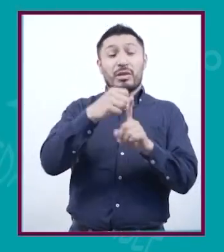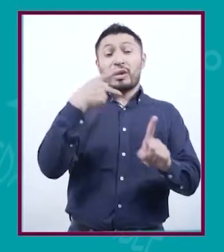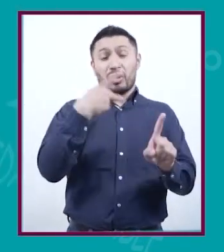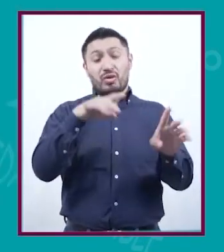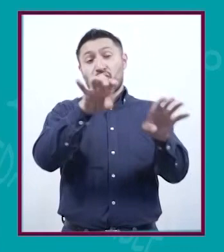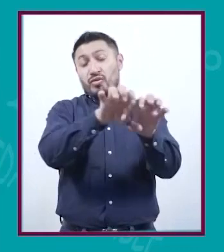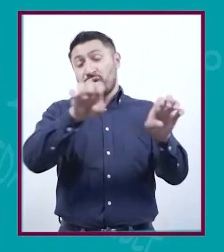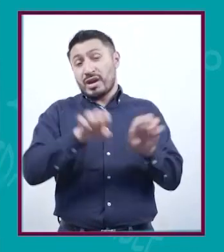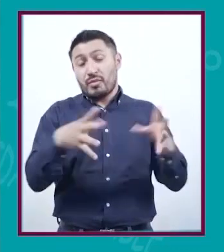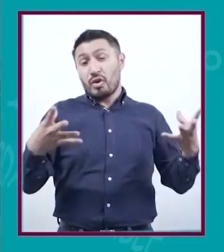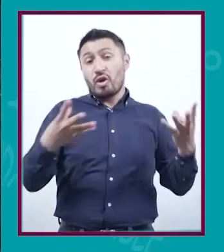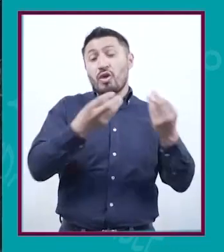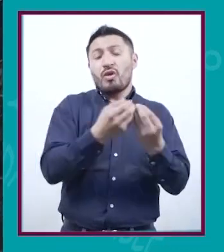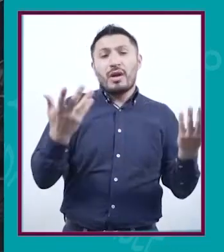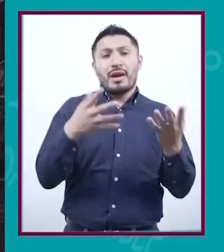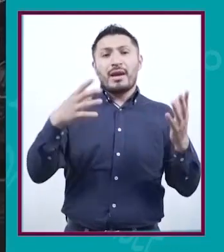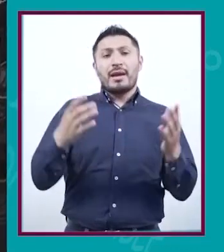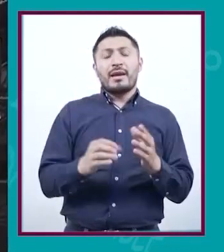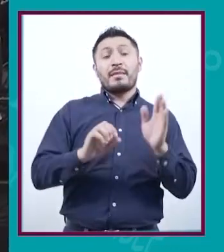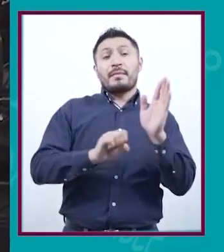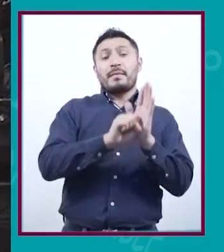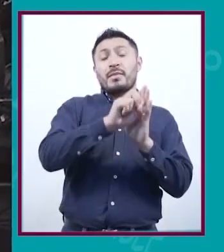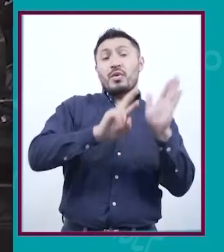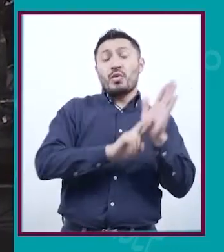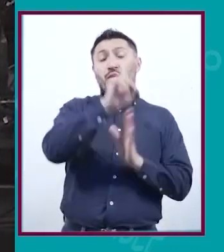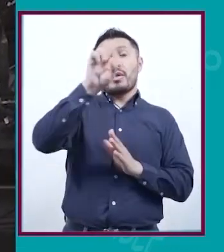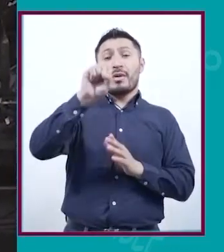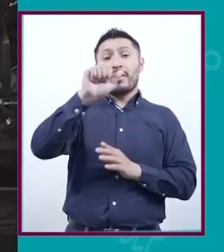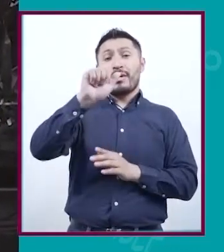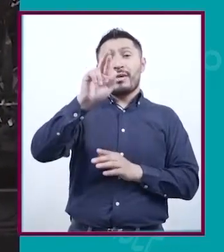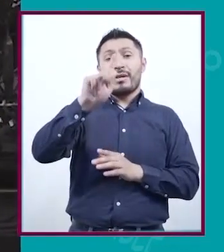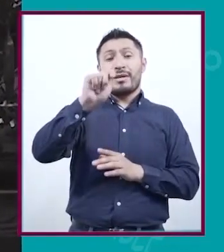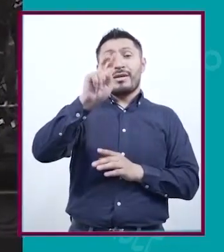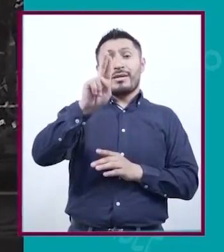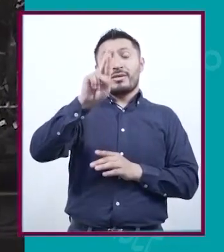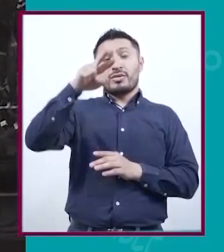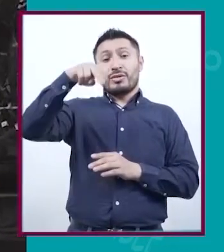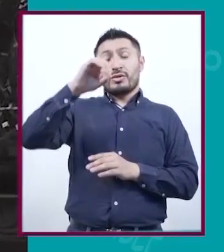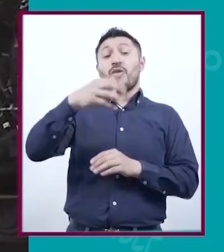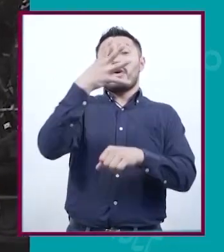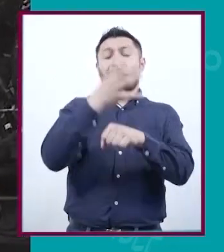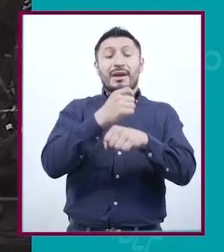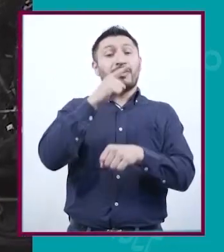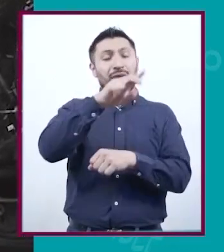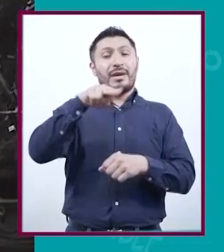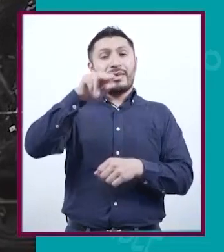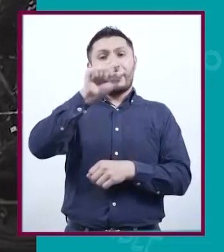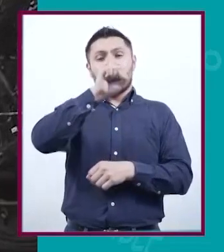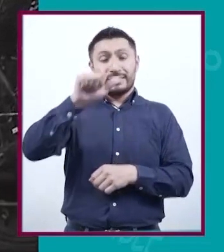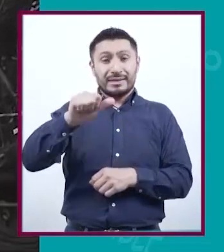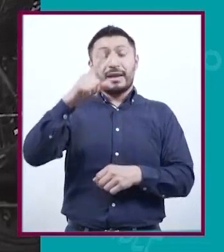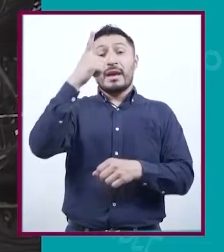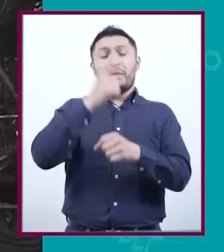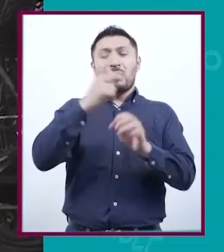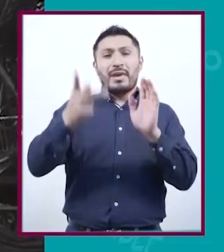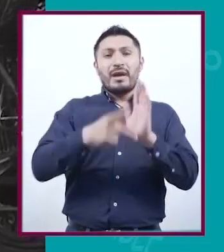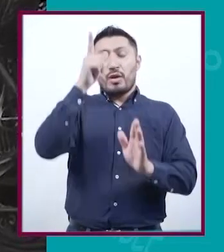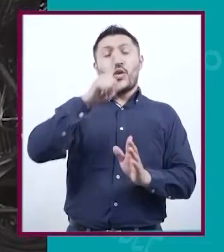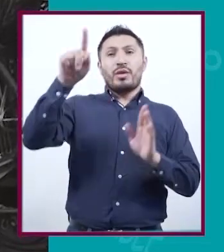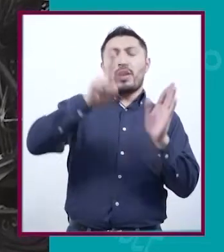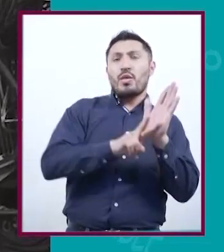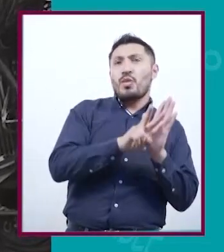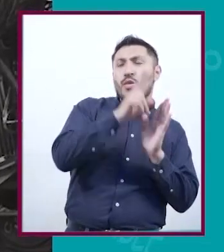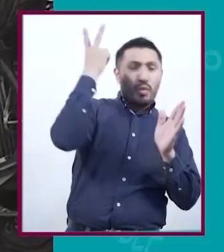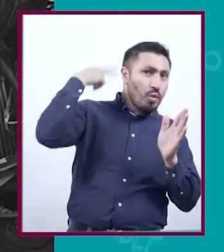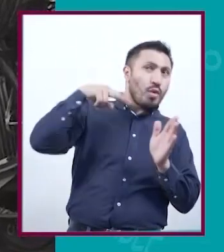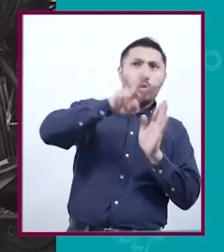lo logró. Él y su equipo crearon el cohete Saturno V de la NASA, que llevó por primera vez al hombre a la